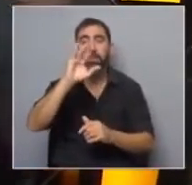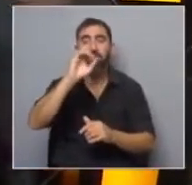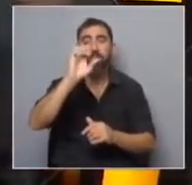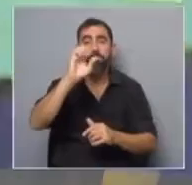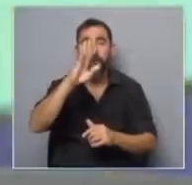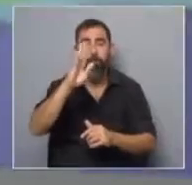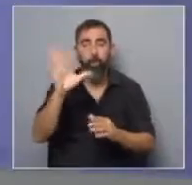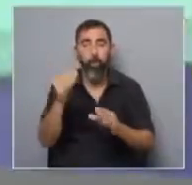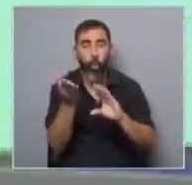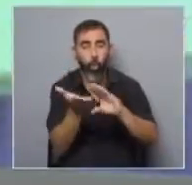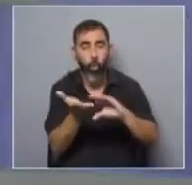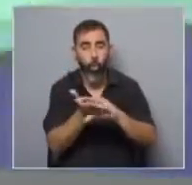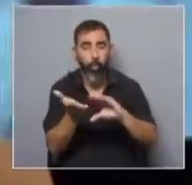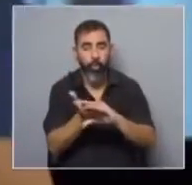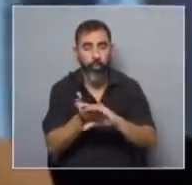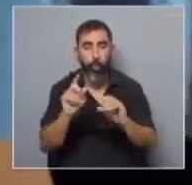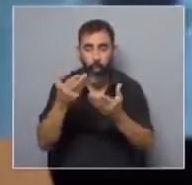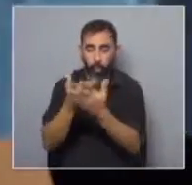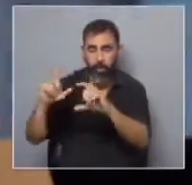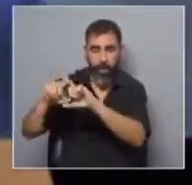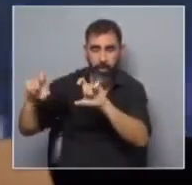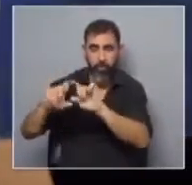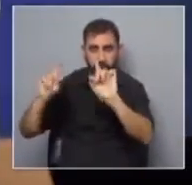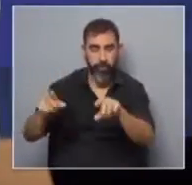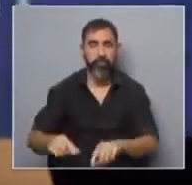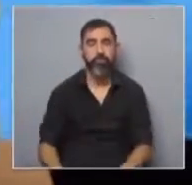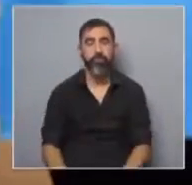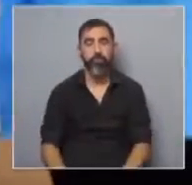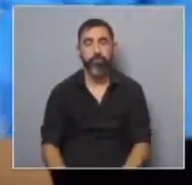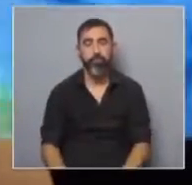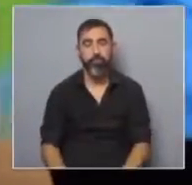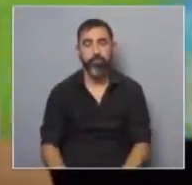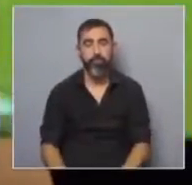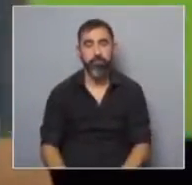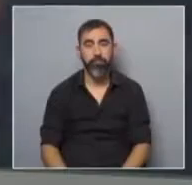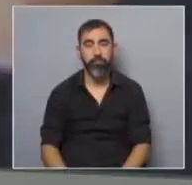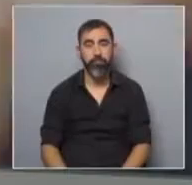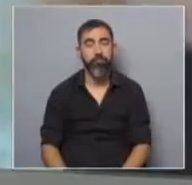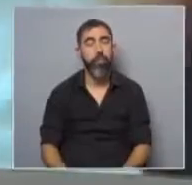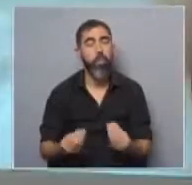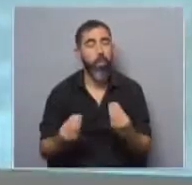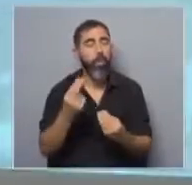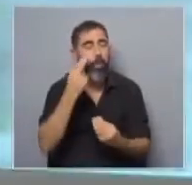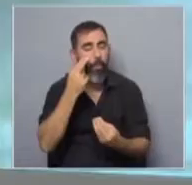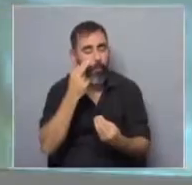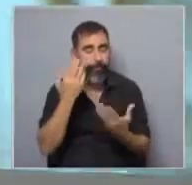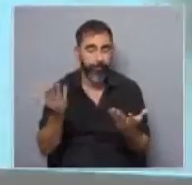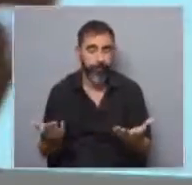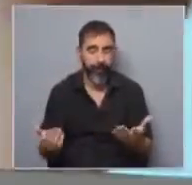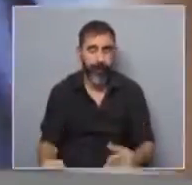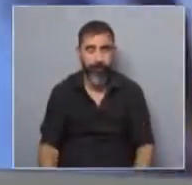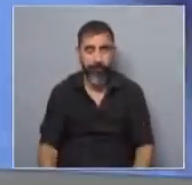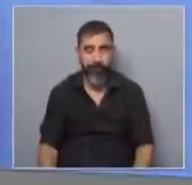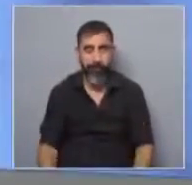los documentos. Enseguida vamos a ver la dirección en pantalla también para facilitar el acceso. ¿Cuál es el problema? Que